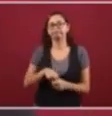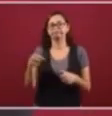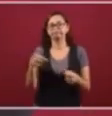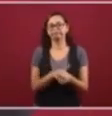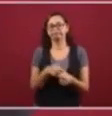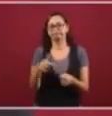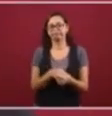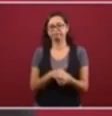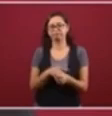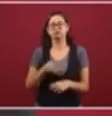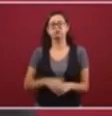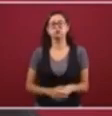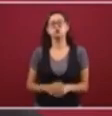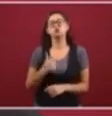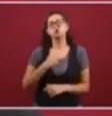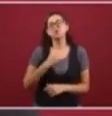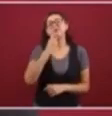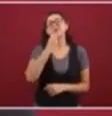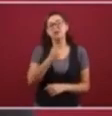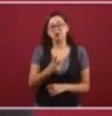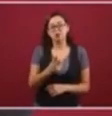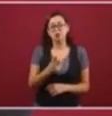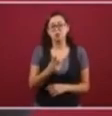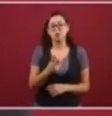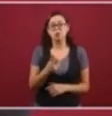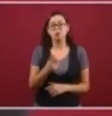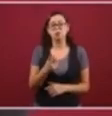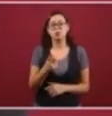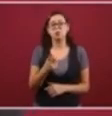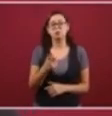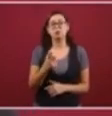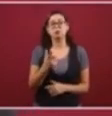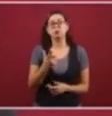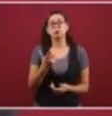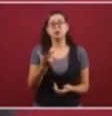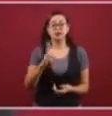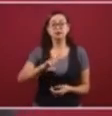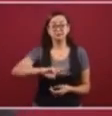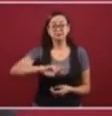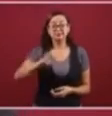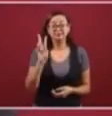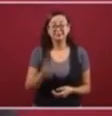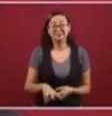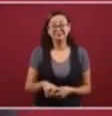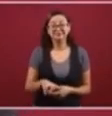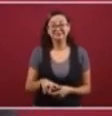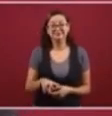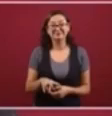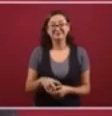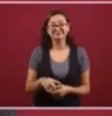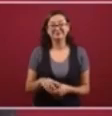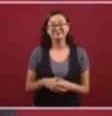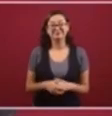Yo les comento que de buena fe,